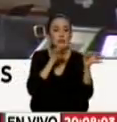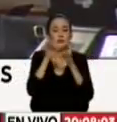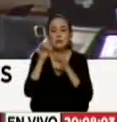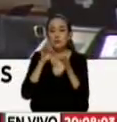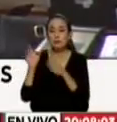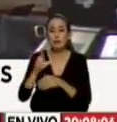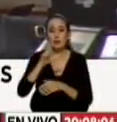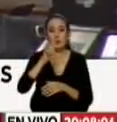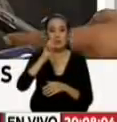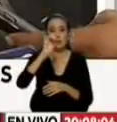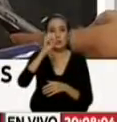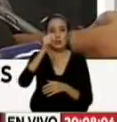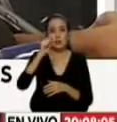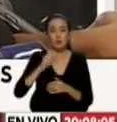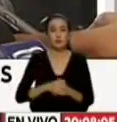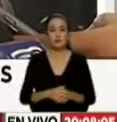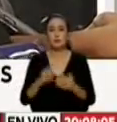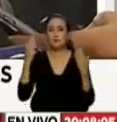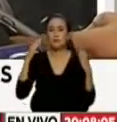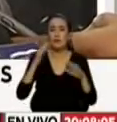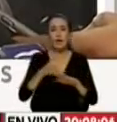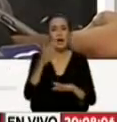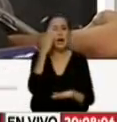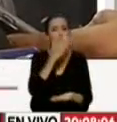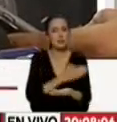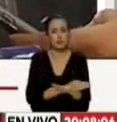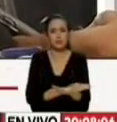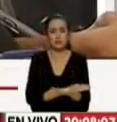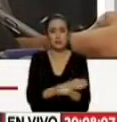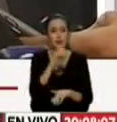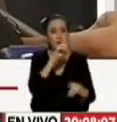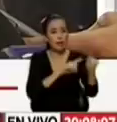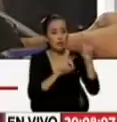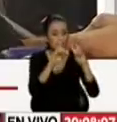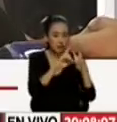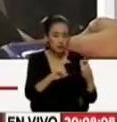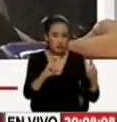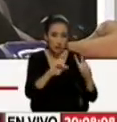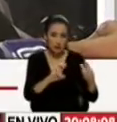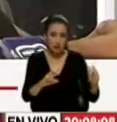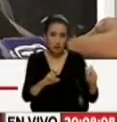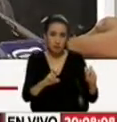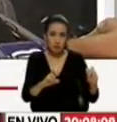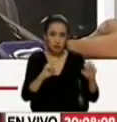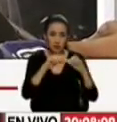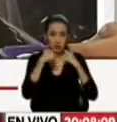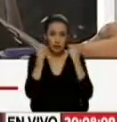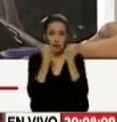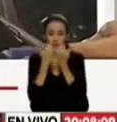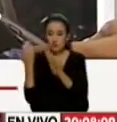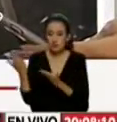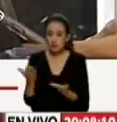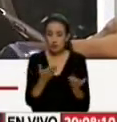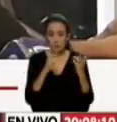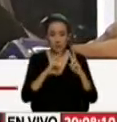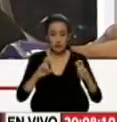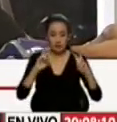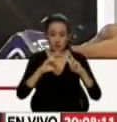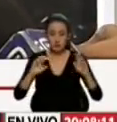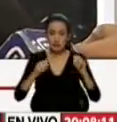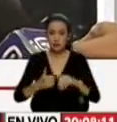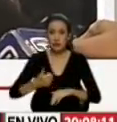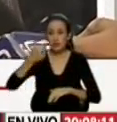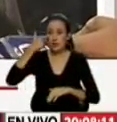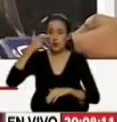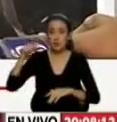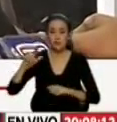Luis Fernando Torres. Y ha ocurrido en otros casos en que han sido investigados a asambleístas y se les ha levantado la